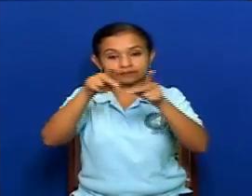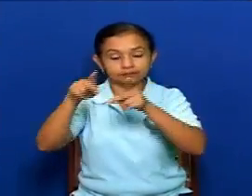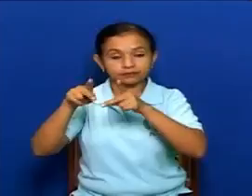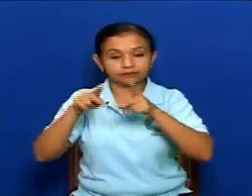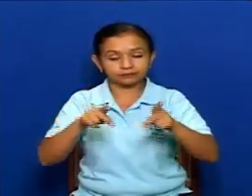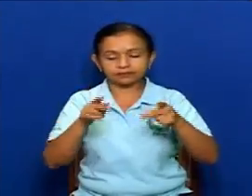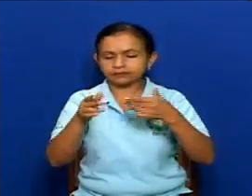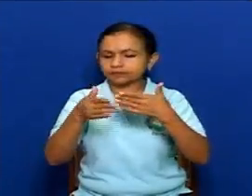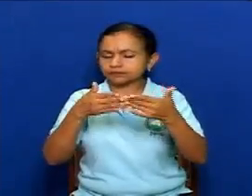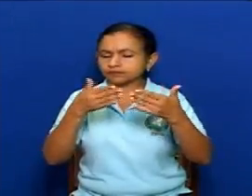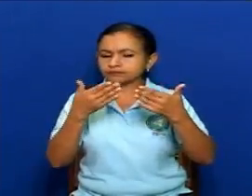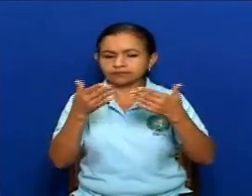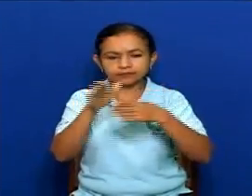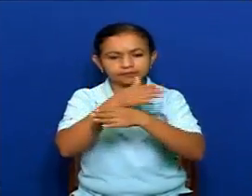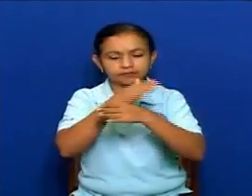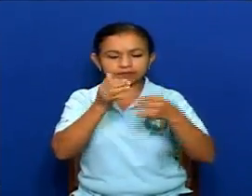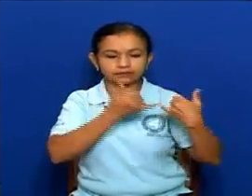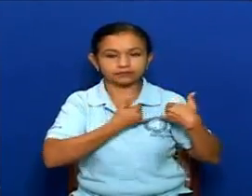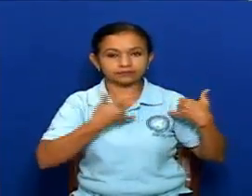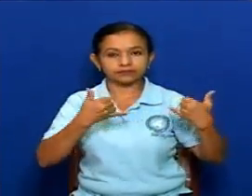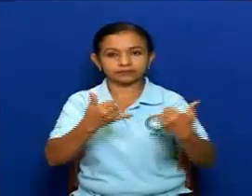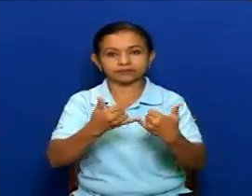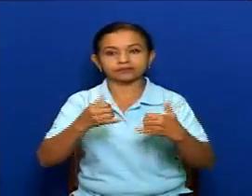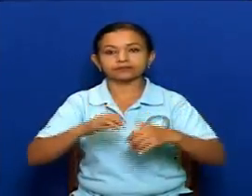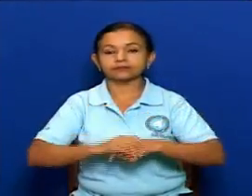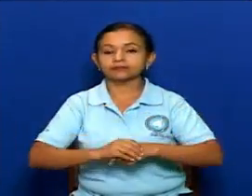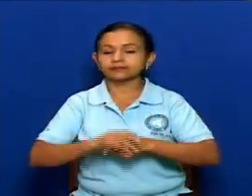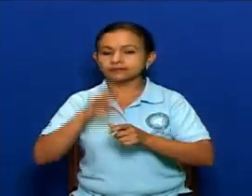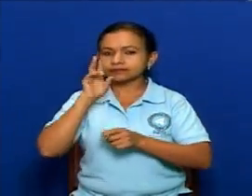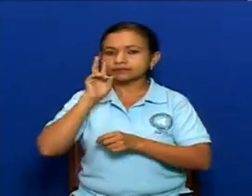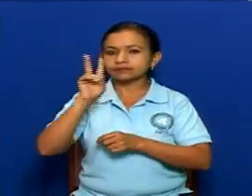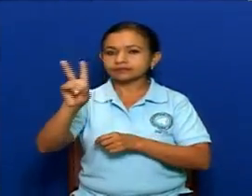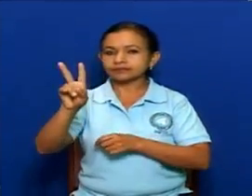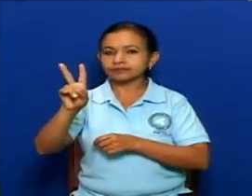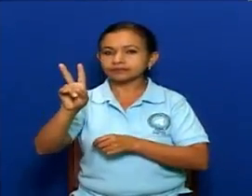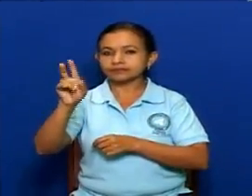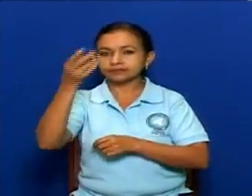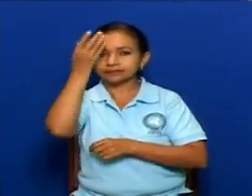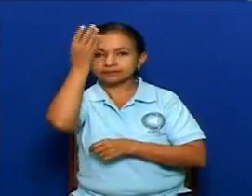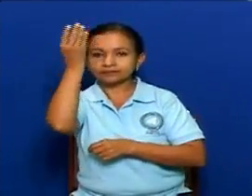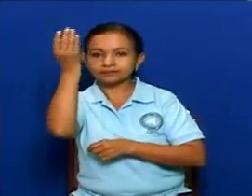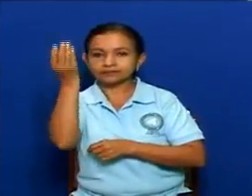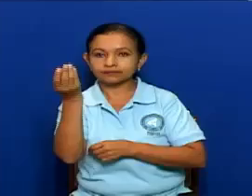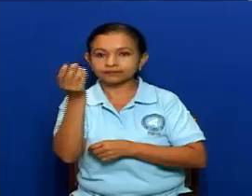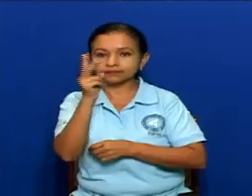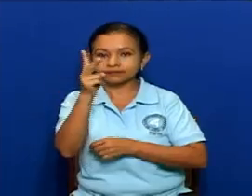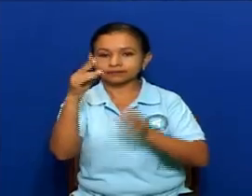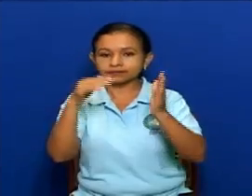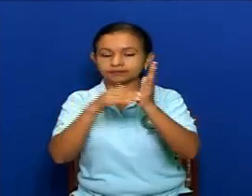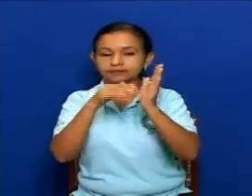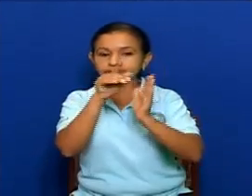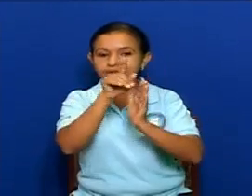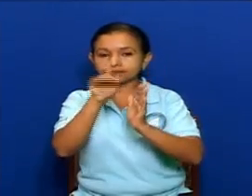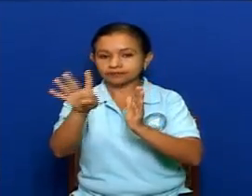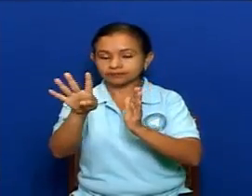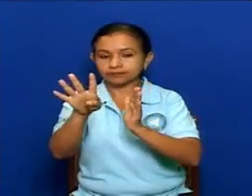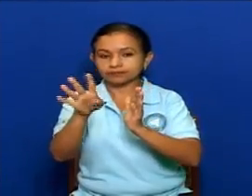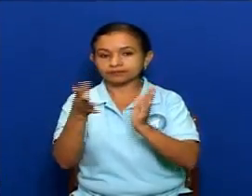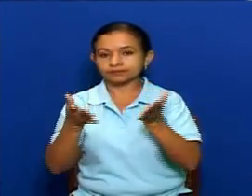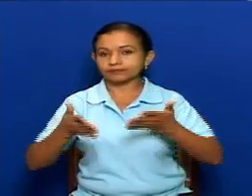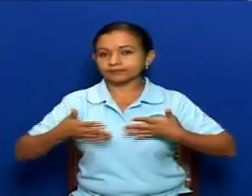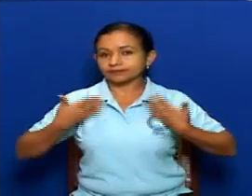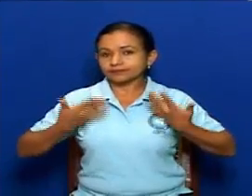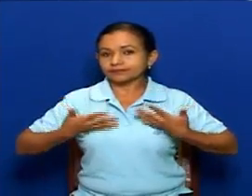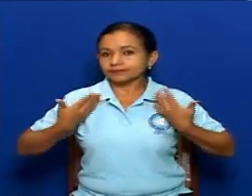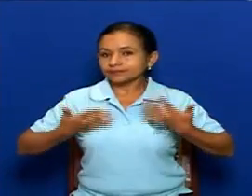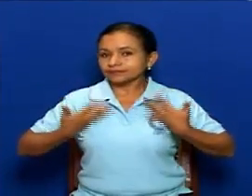cualquier institución. Y aquí tenemos las imágenes de la promoción del 2014. Podemos ver la emoción